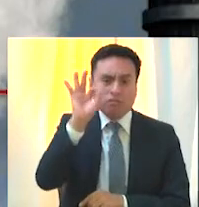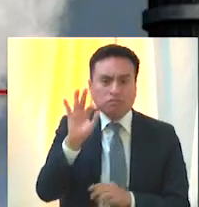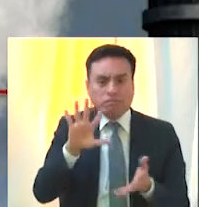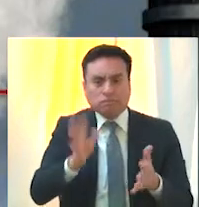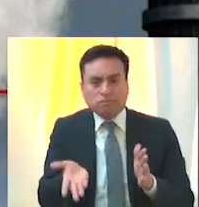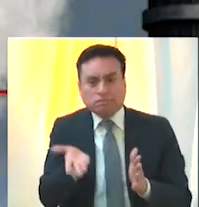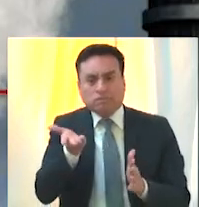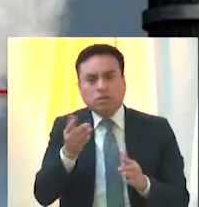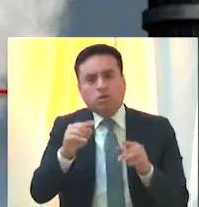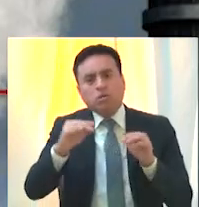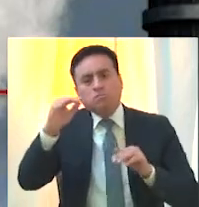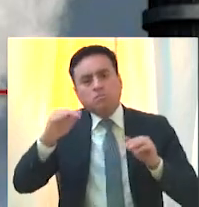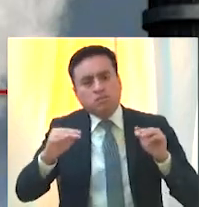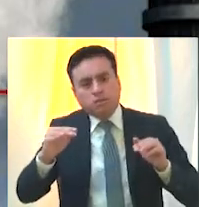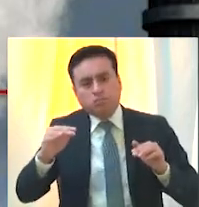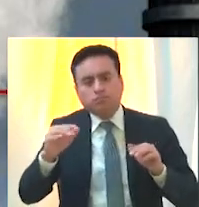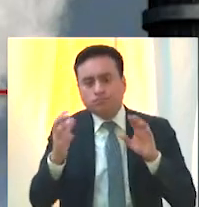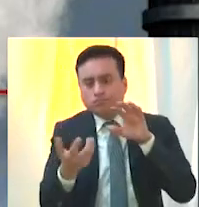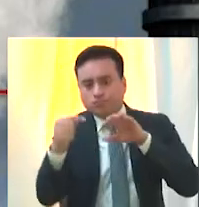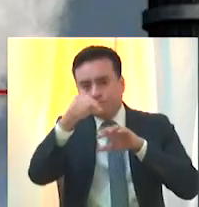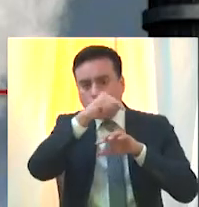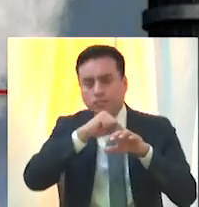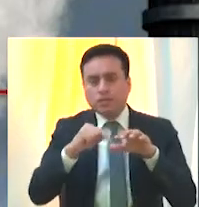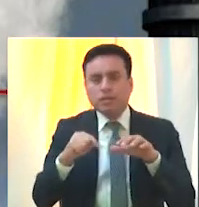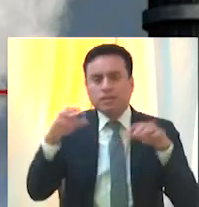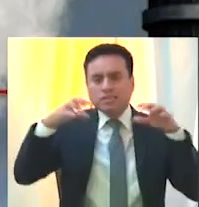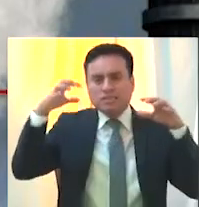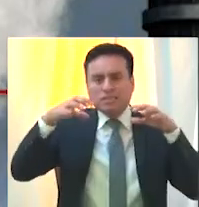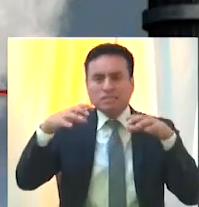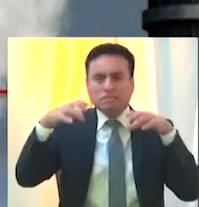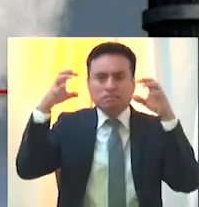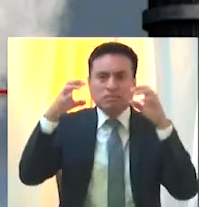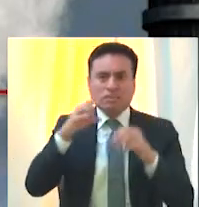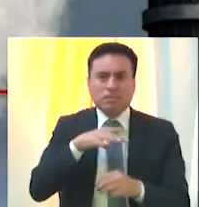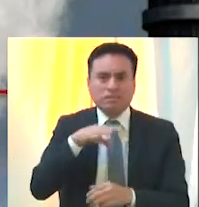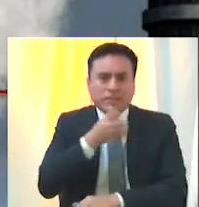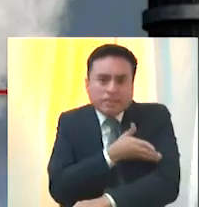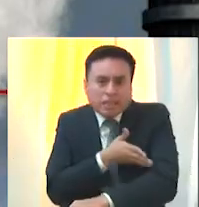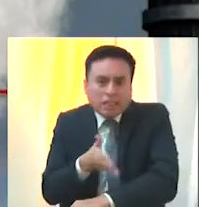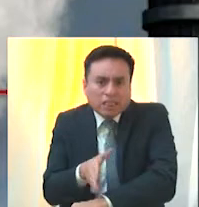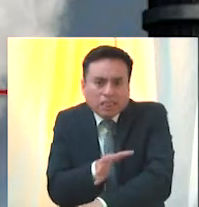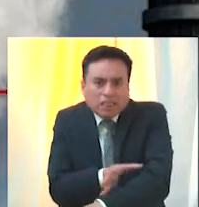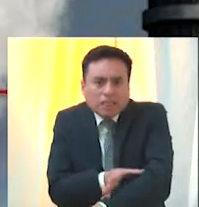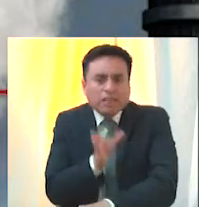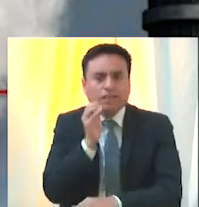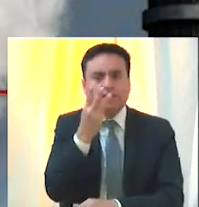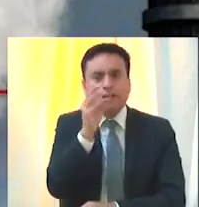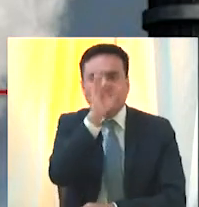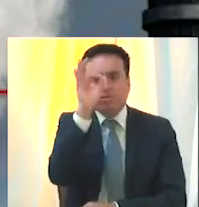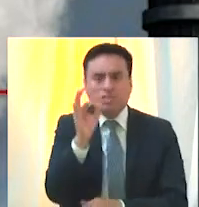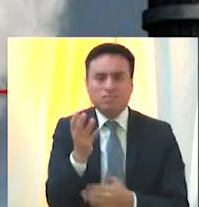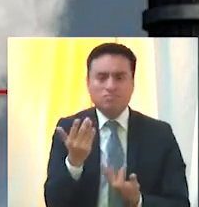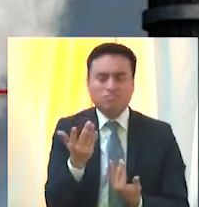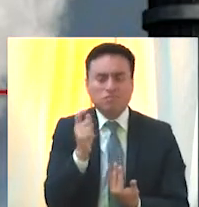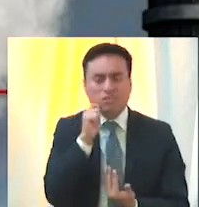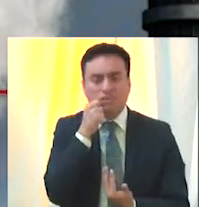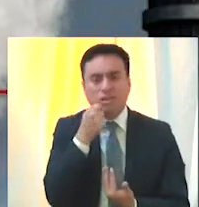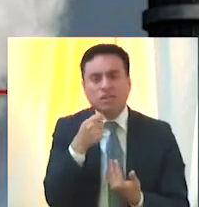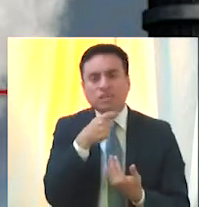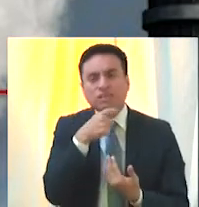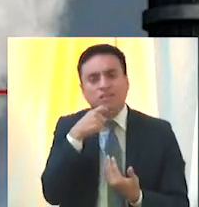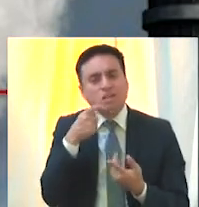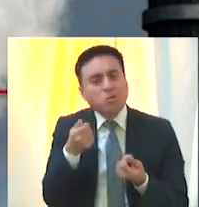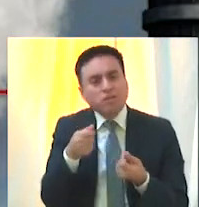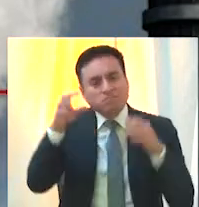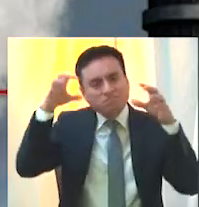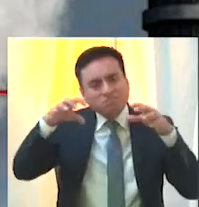mucho más, otras un poco menos, y el déficit de precipitación esperado para Chile Central es del orden de un 30%. Eso es equivalente a la sequía que hemos